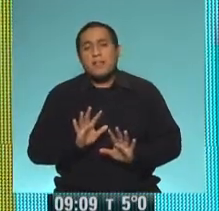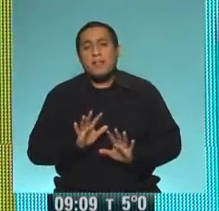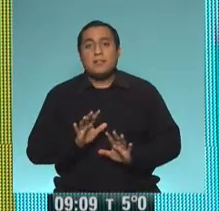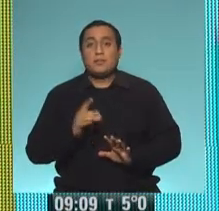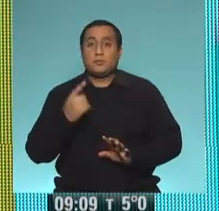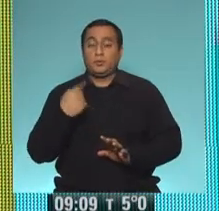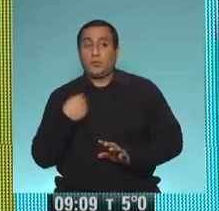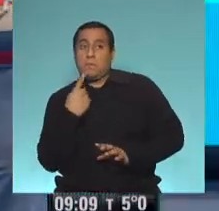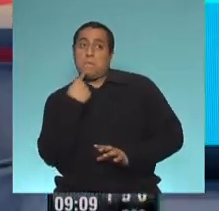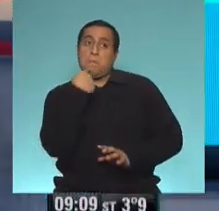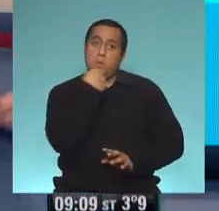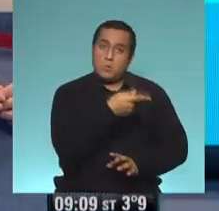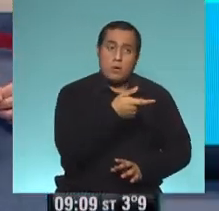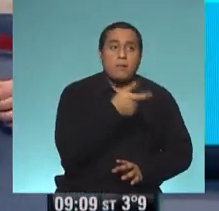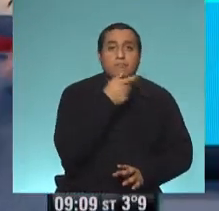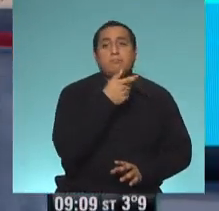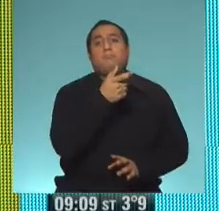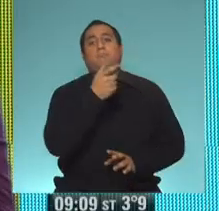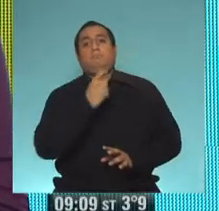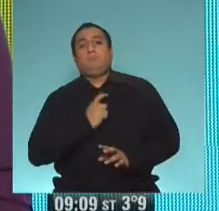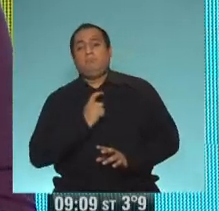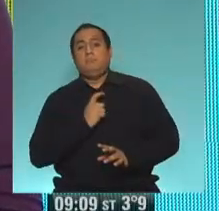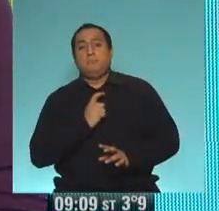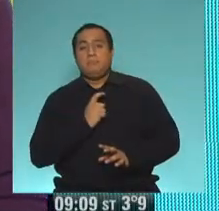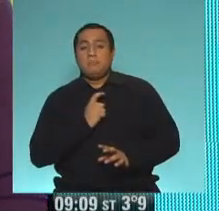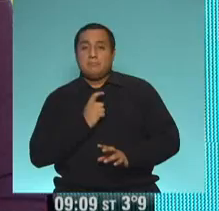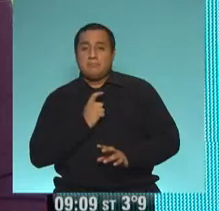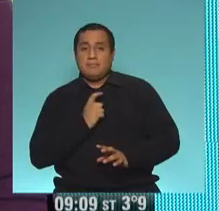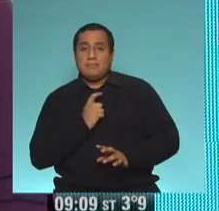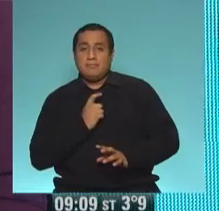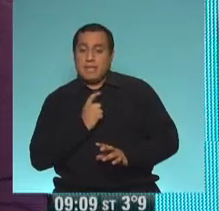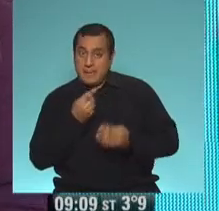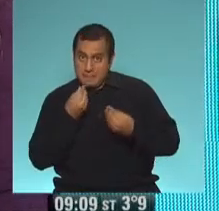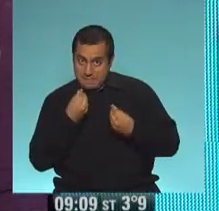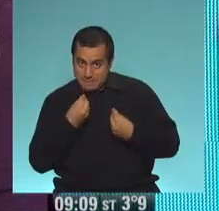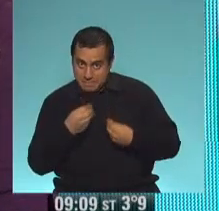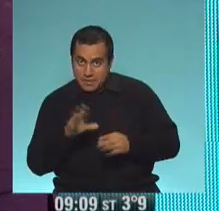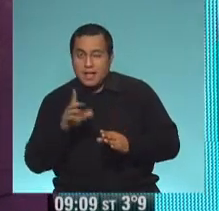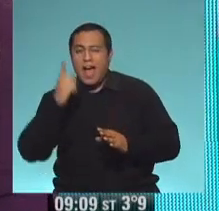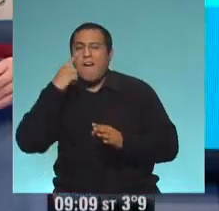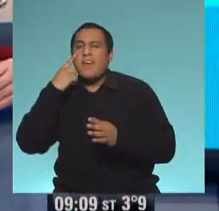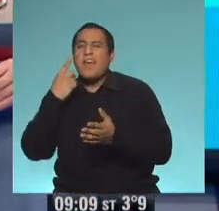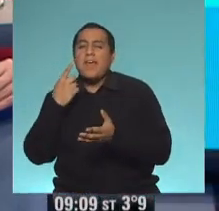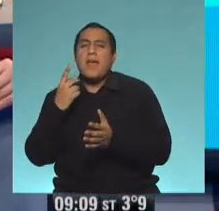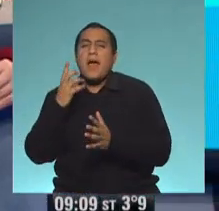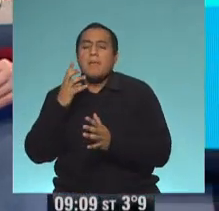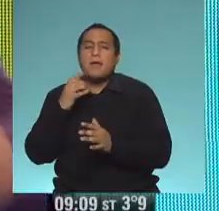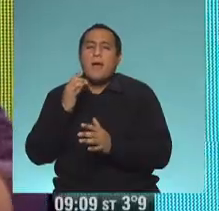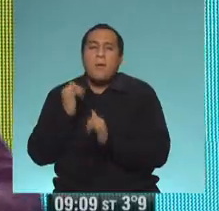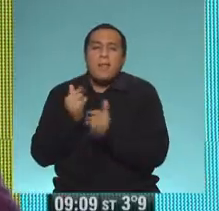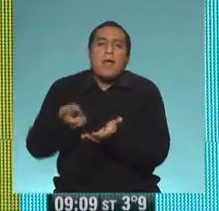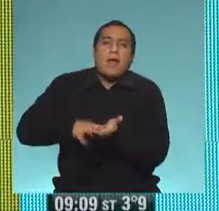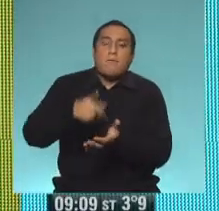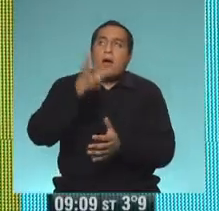Pregunto y ustedes contestan. Bien. ¿Sí? Al principio. Hacemos como un repaso de esa parte. Está bien. Y después la cantamos